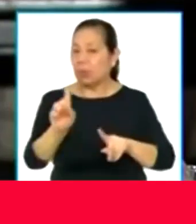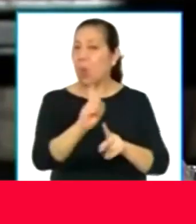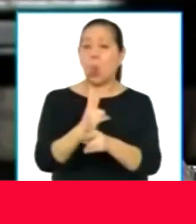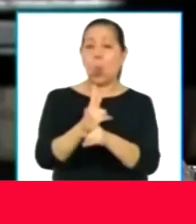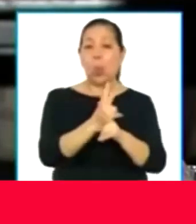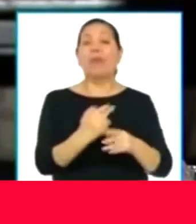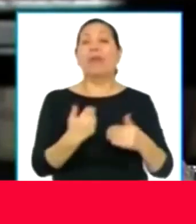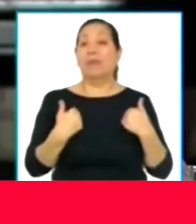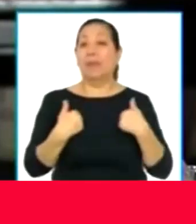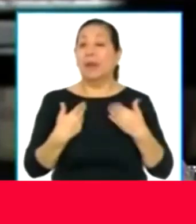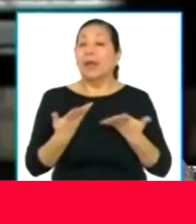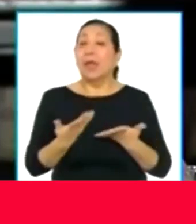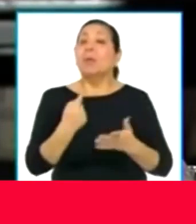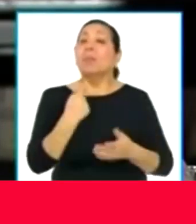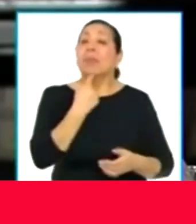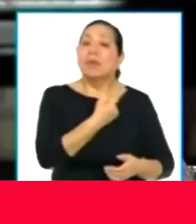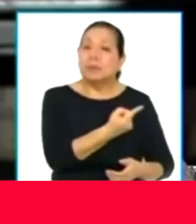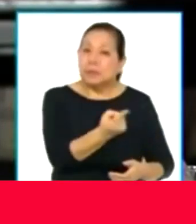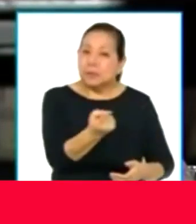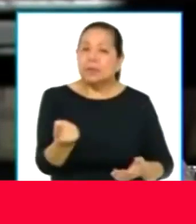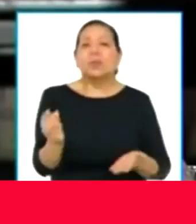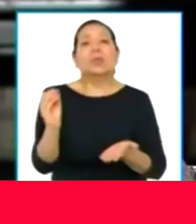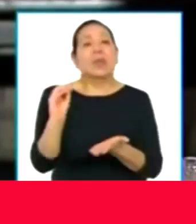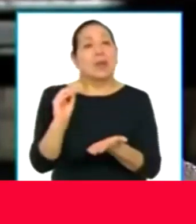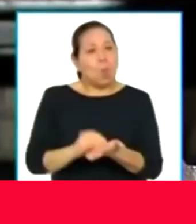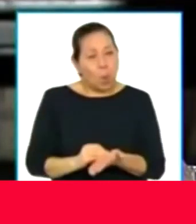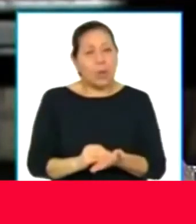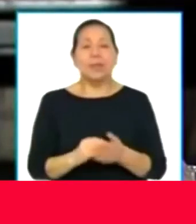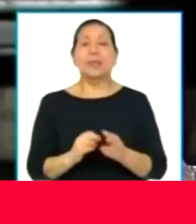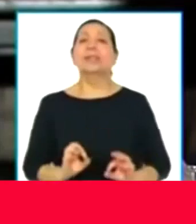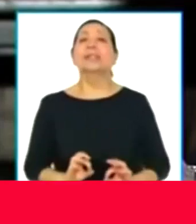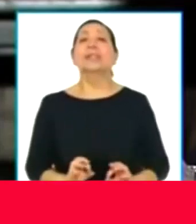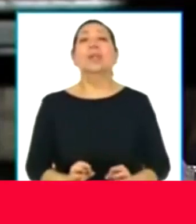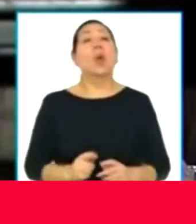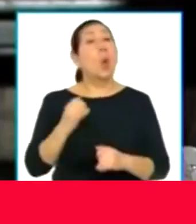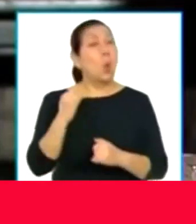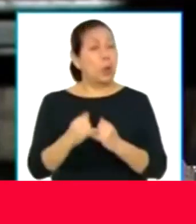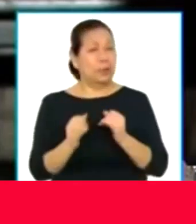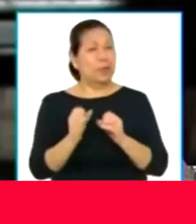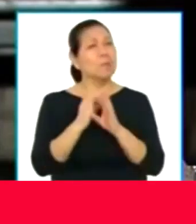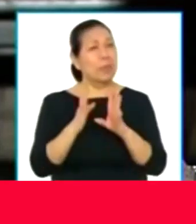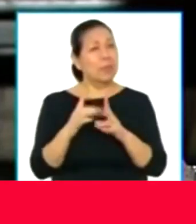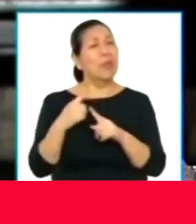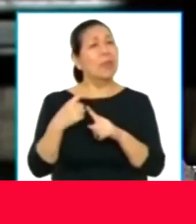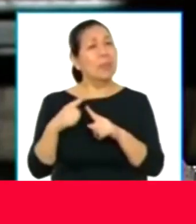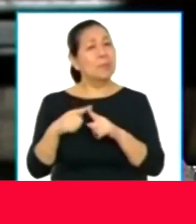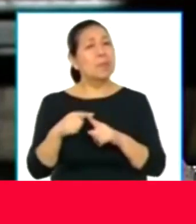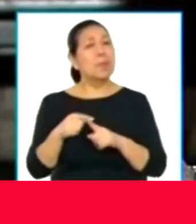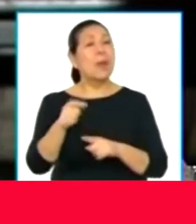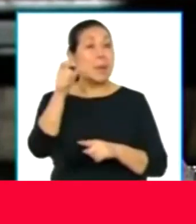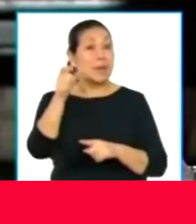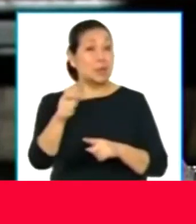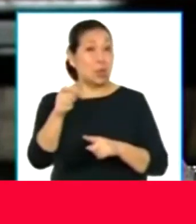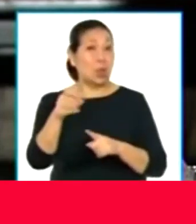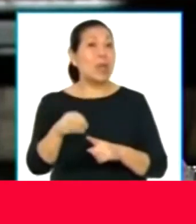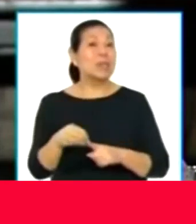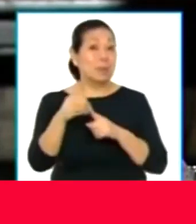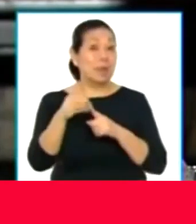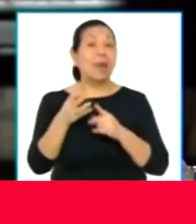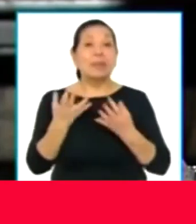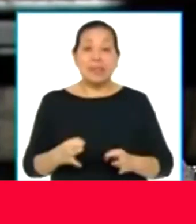ello queremos reiterarles que en los últimos días diversos especialistas